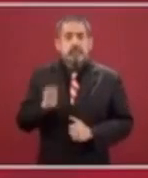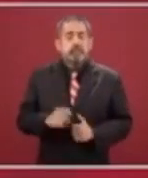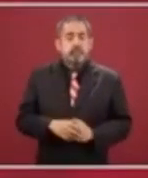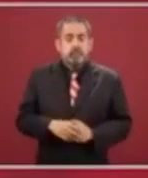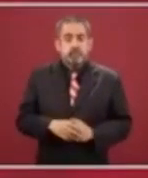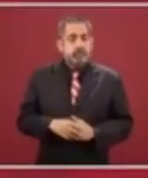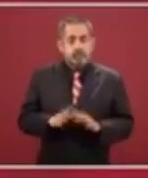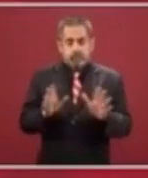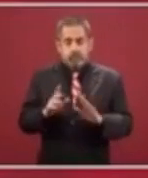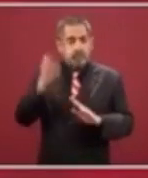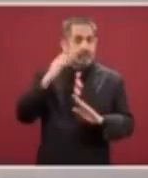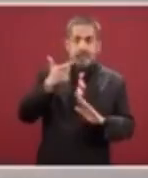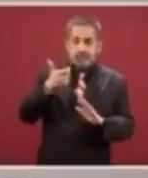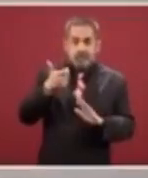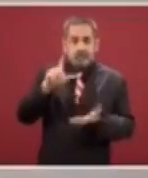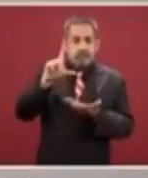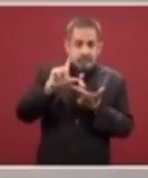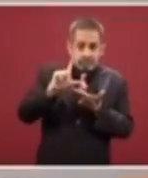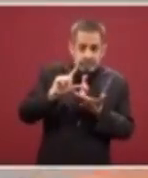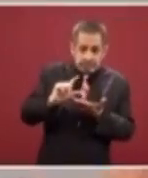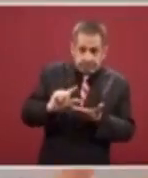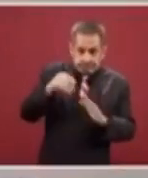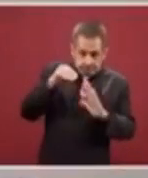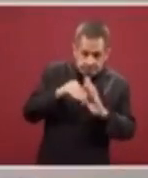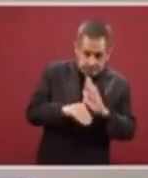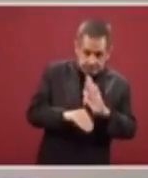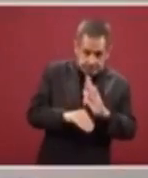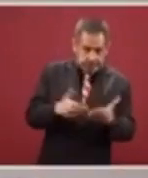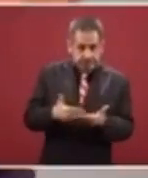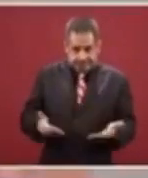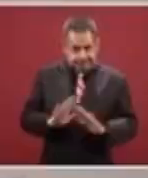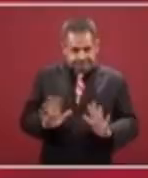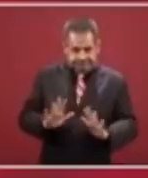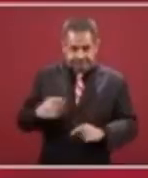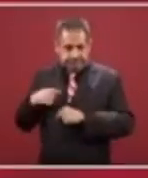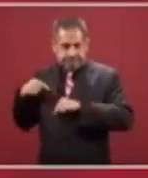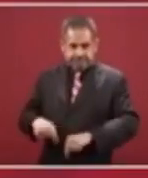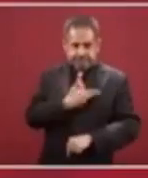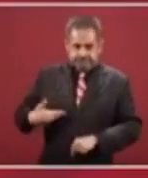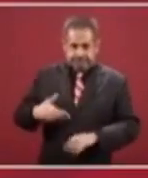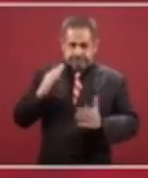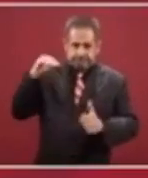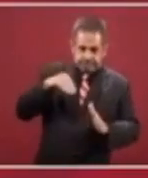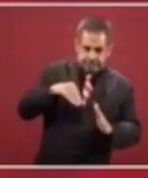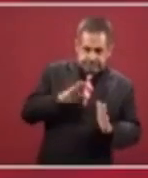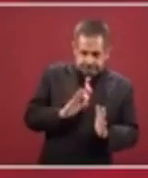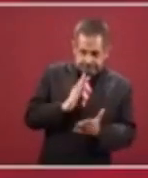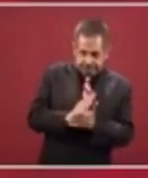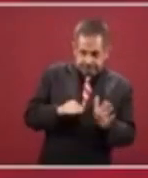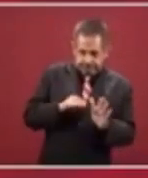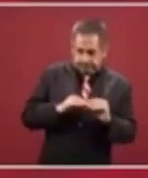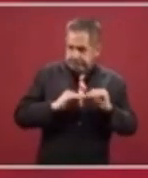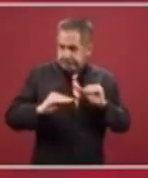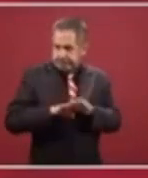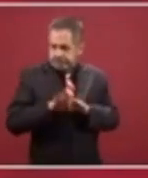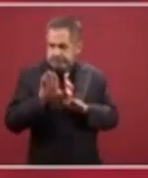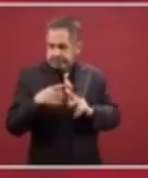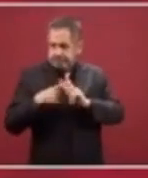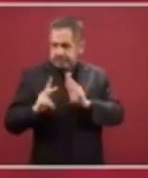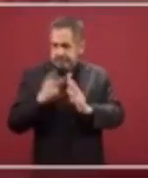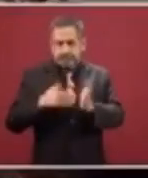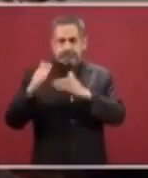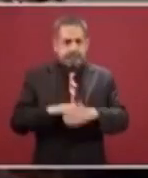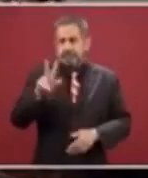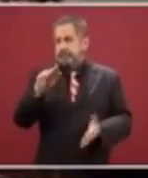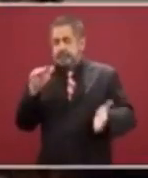se paró, se detuvo la caída en la producción, y desde que llegamos a la fecha tenemos 80,000 barriles